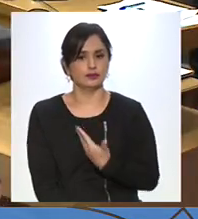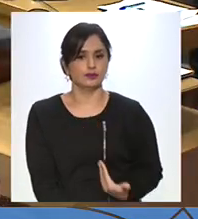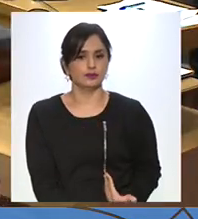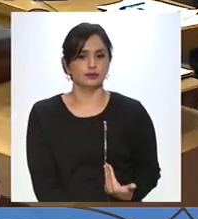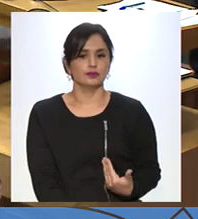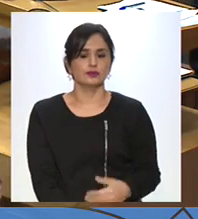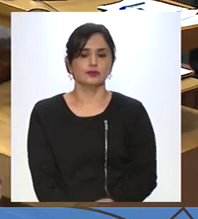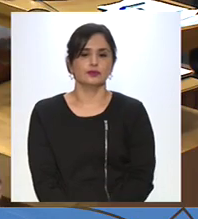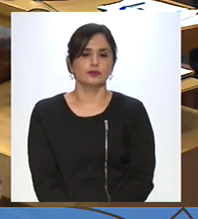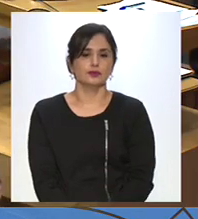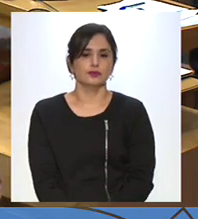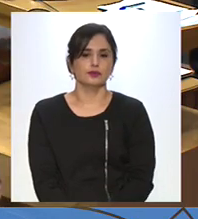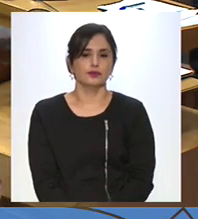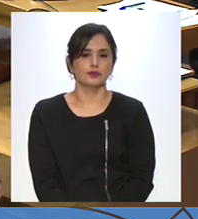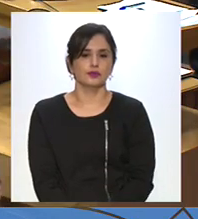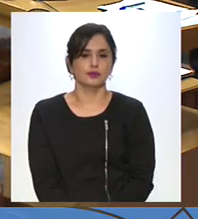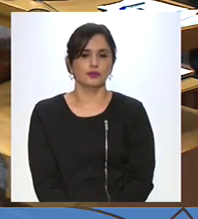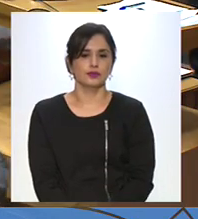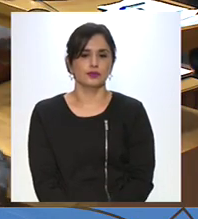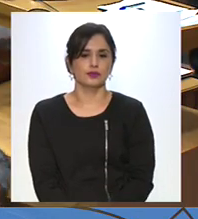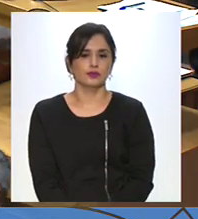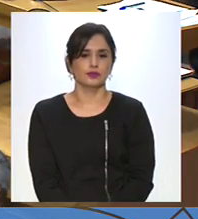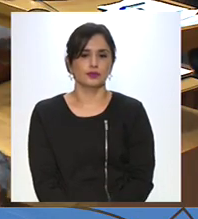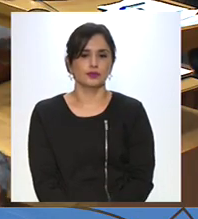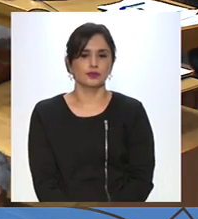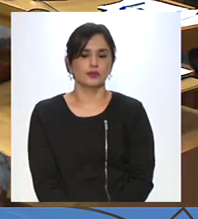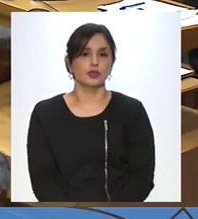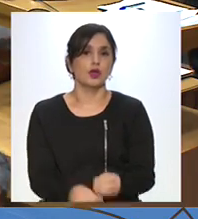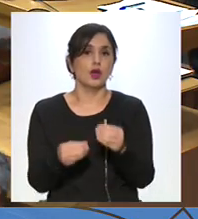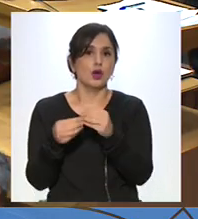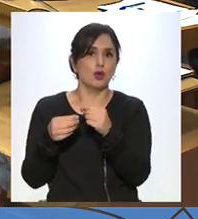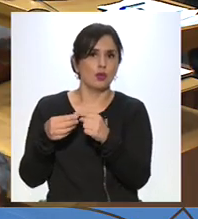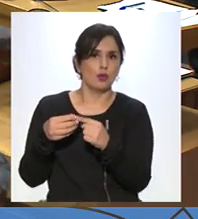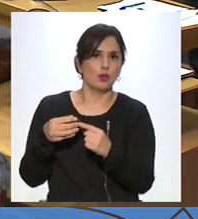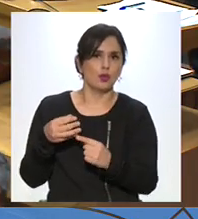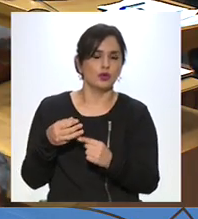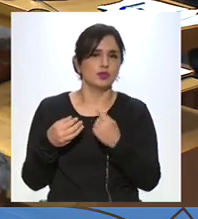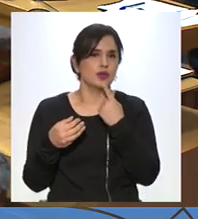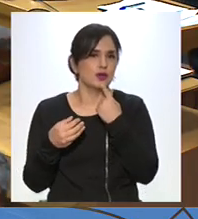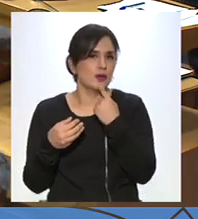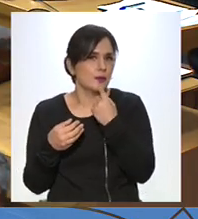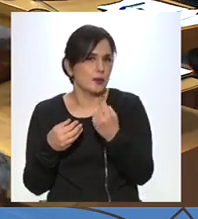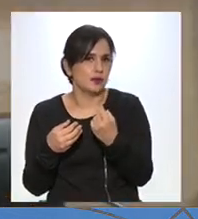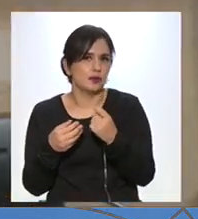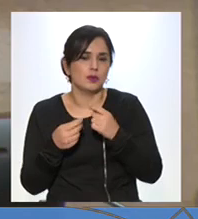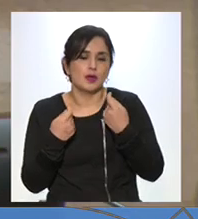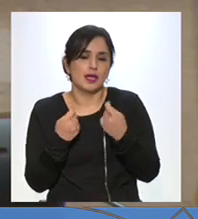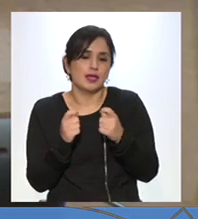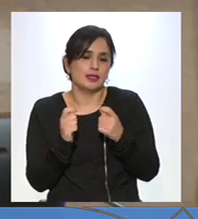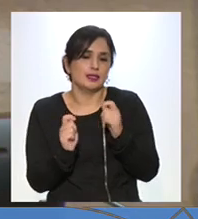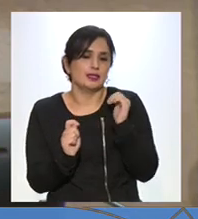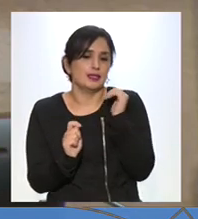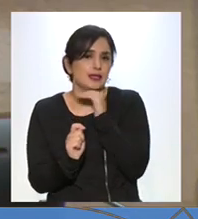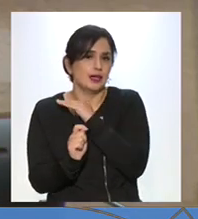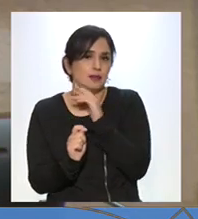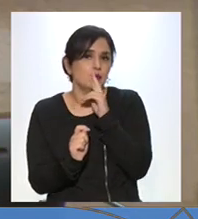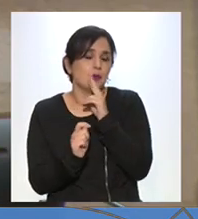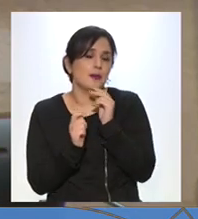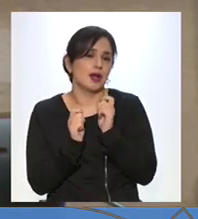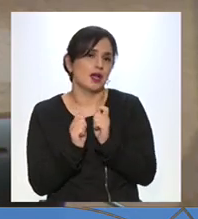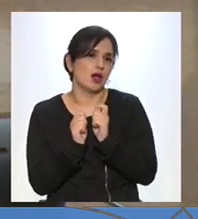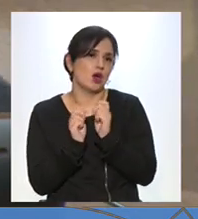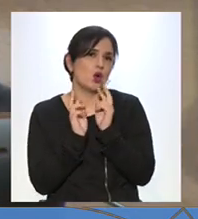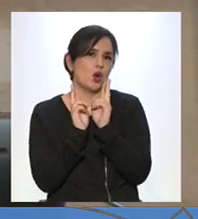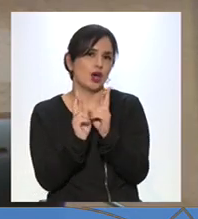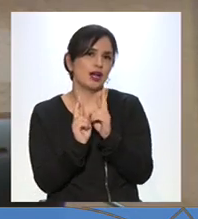Gracias, presidenta. Son muchas las preguntas, así que voy a tratar de ser lo más rápido posible para poder cubrir,